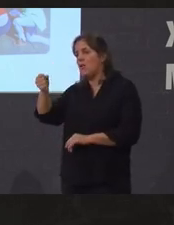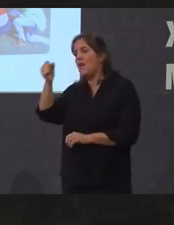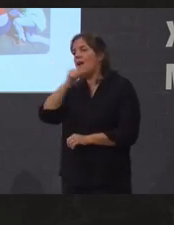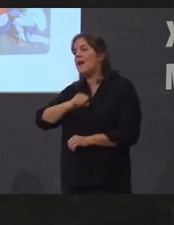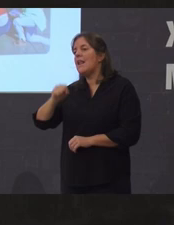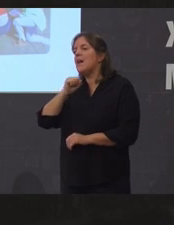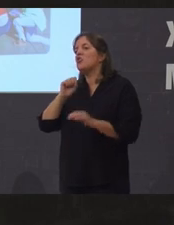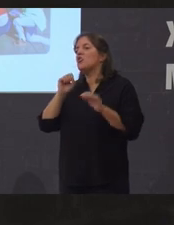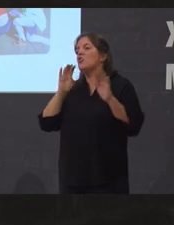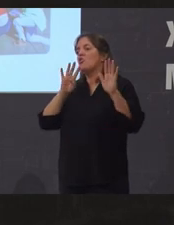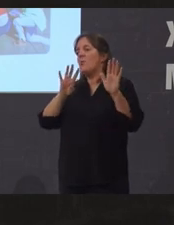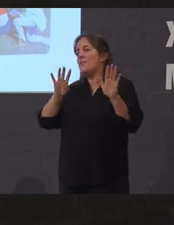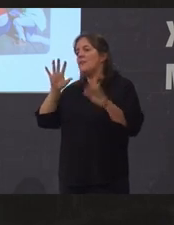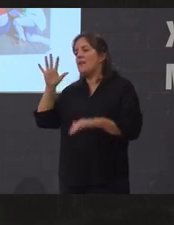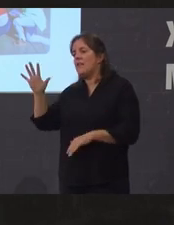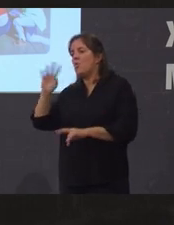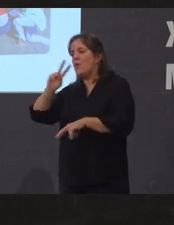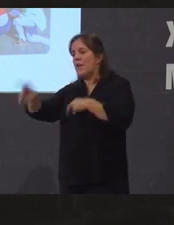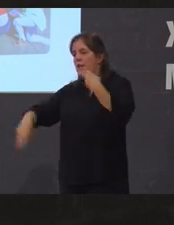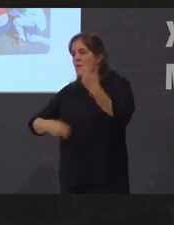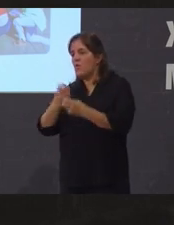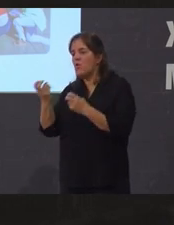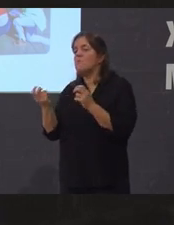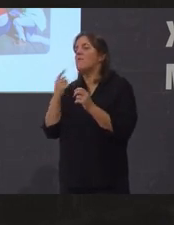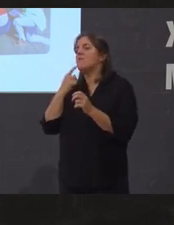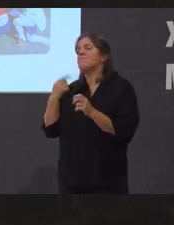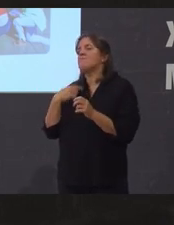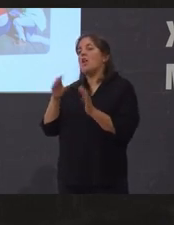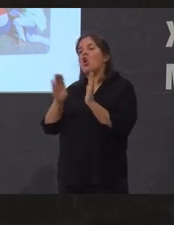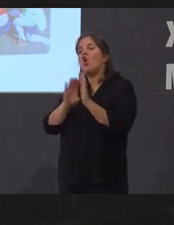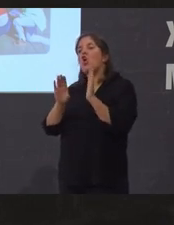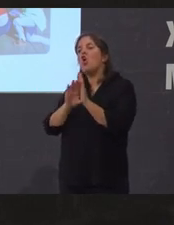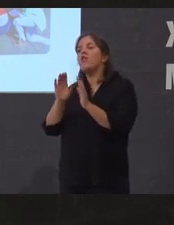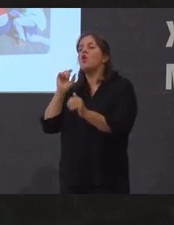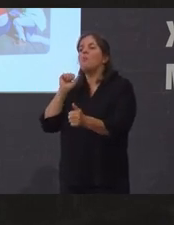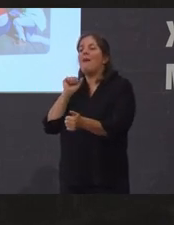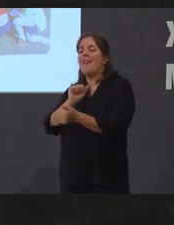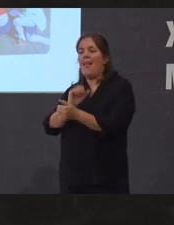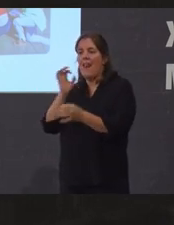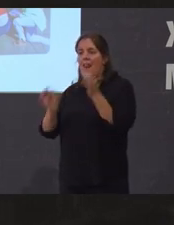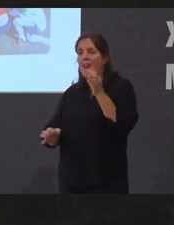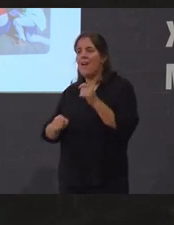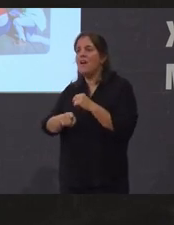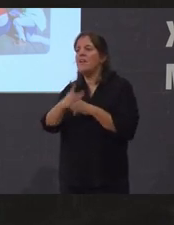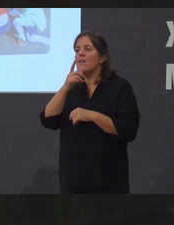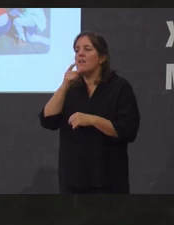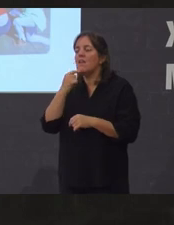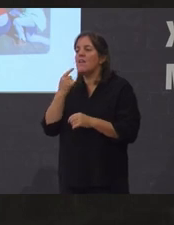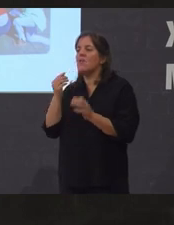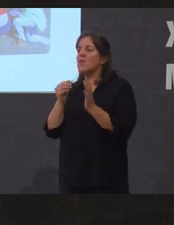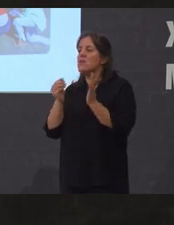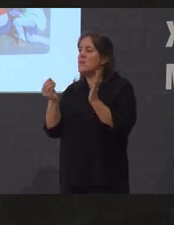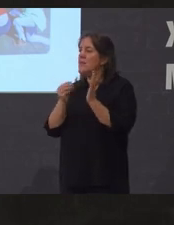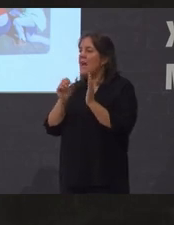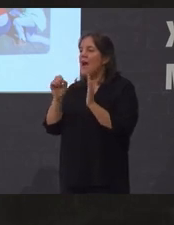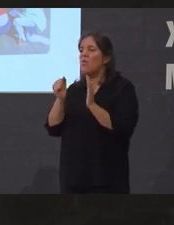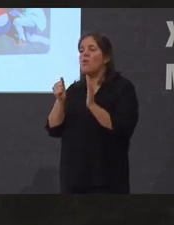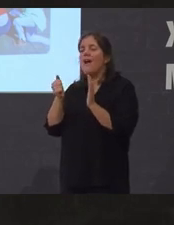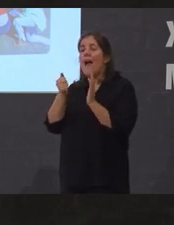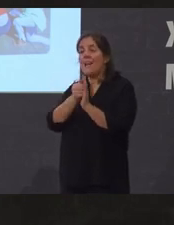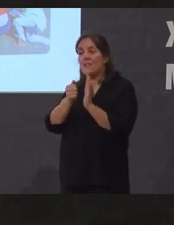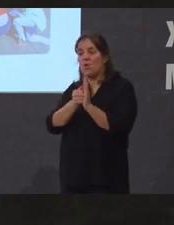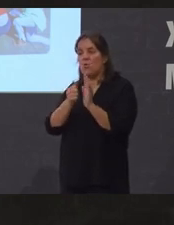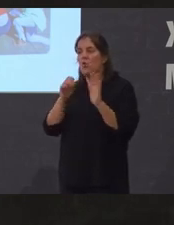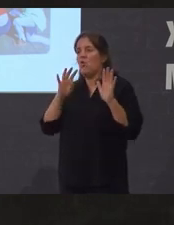nunha reforma do Código Penal, un artículo novo que era o 490, que está todavía